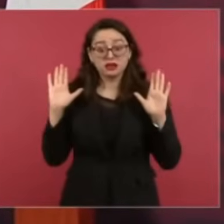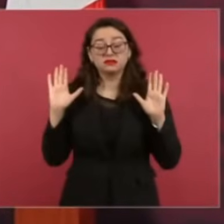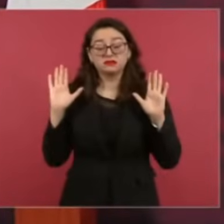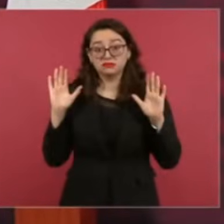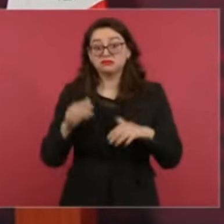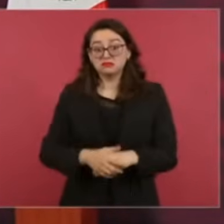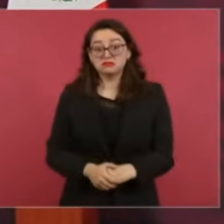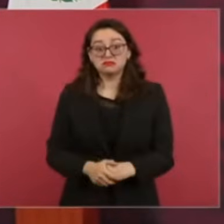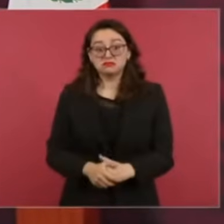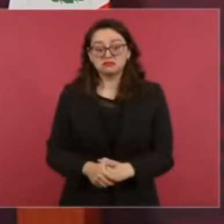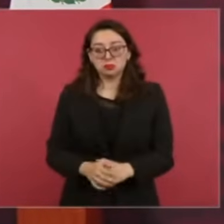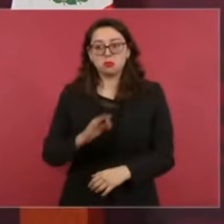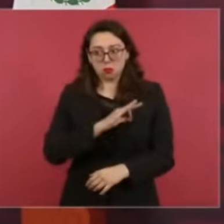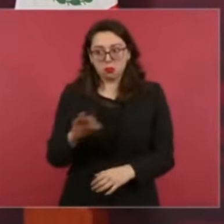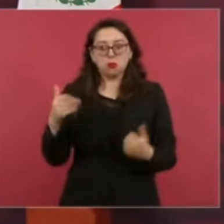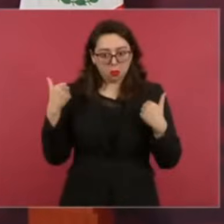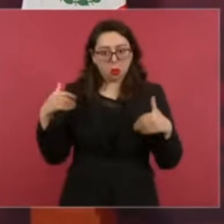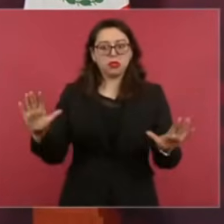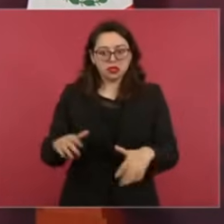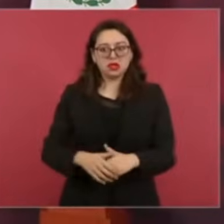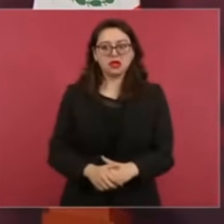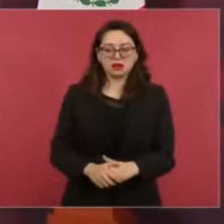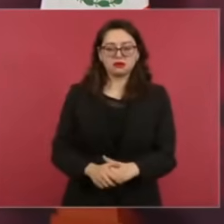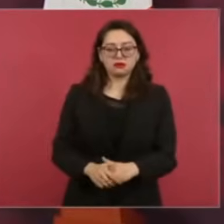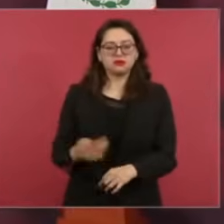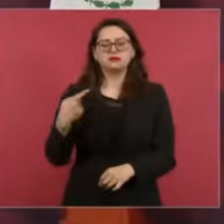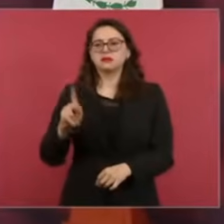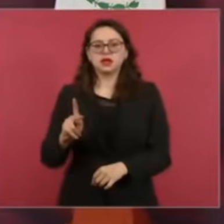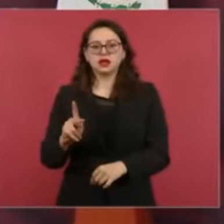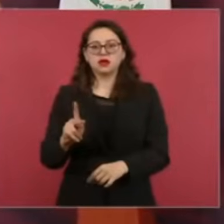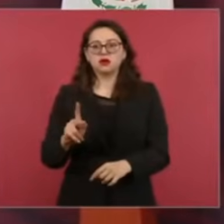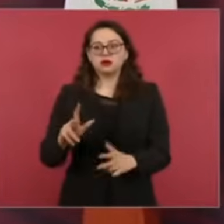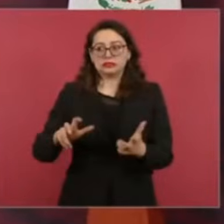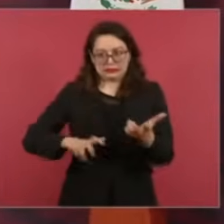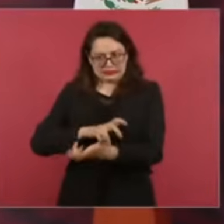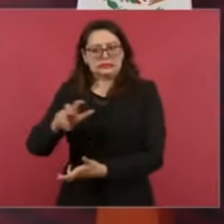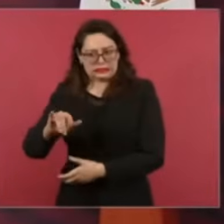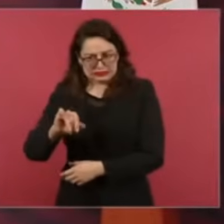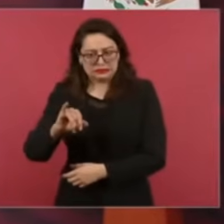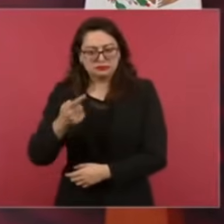¿Qué fue lo que ayudó a pesar de la tragedia?